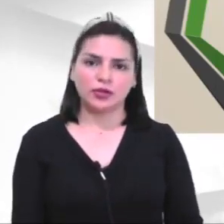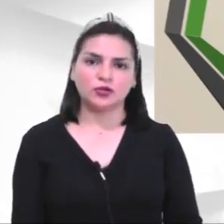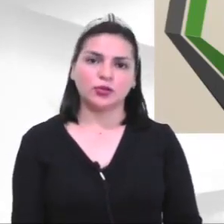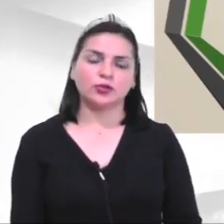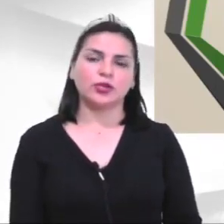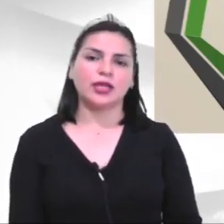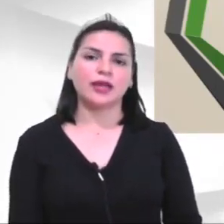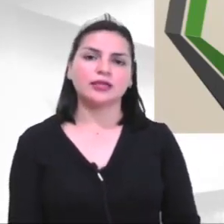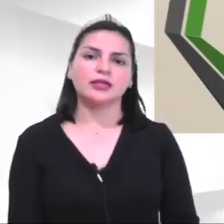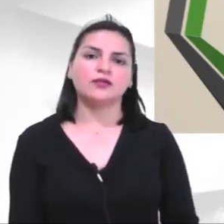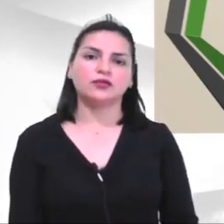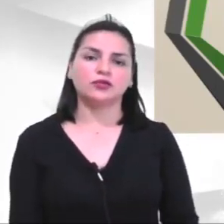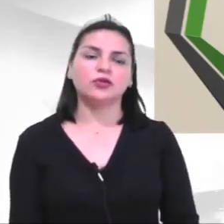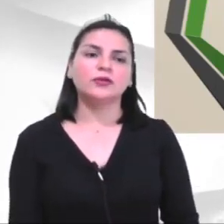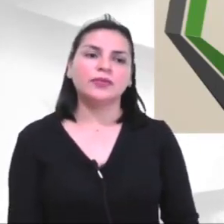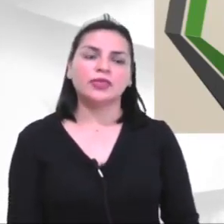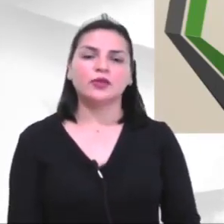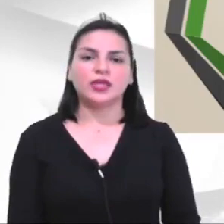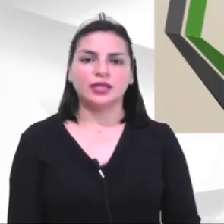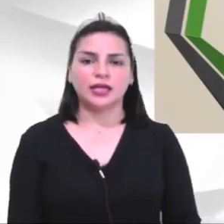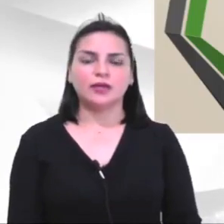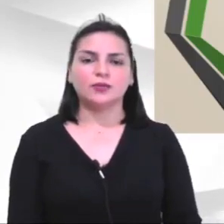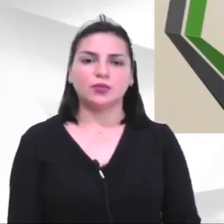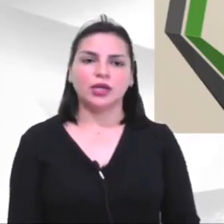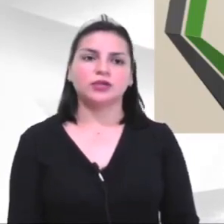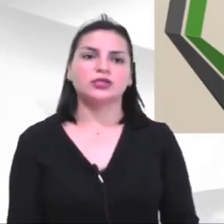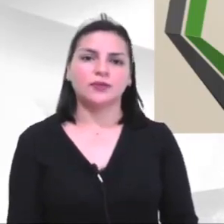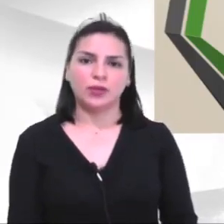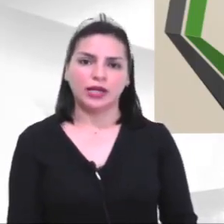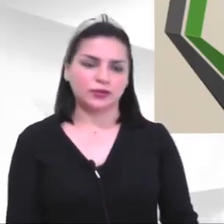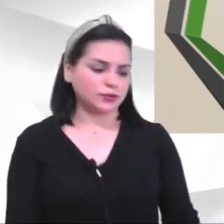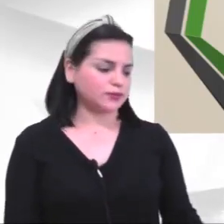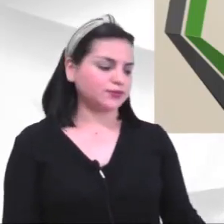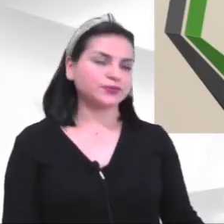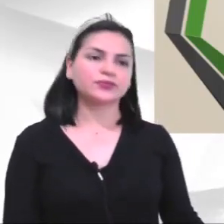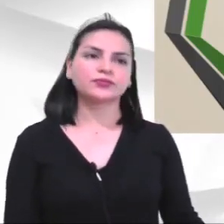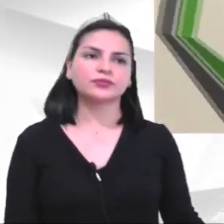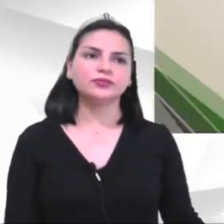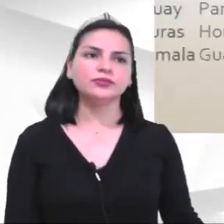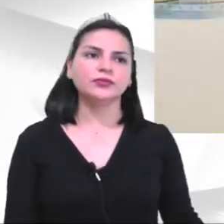tengan mejores oportunidades en el futuro de obtener buenos empleos.